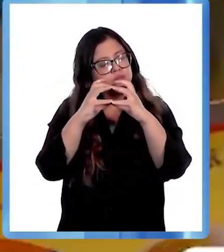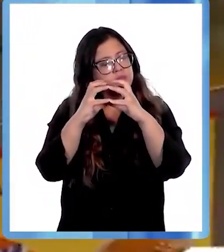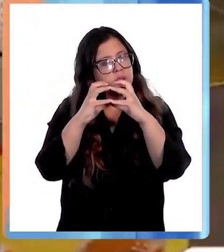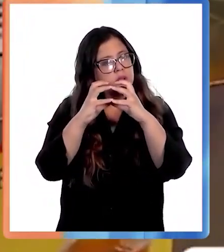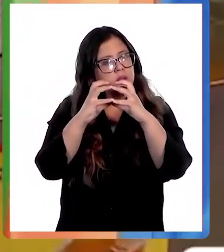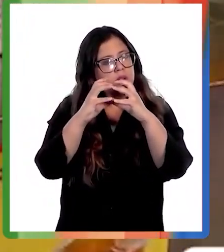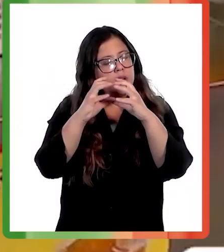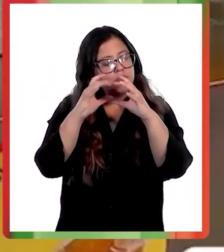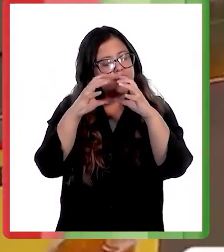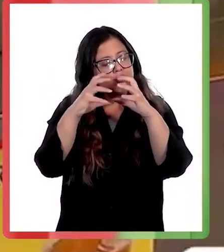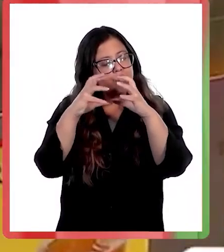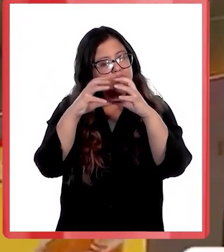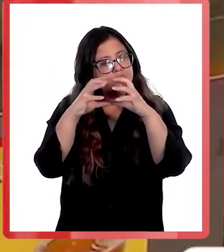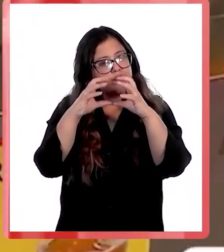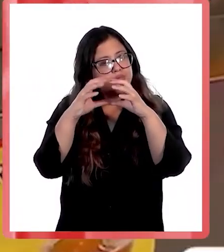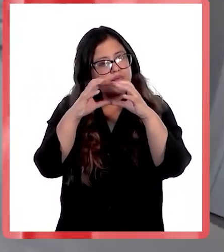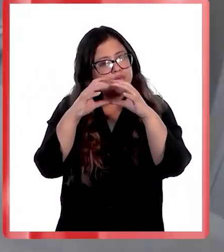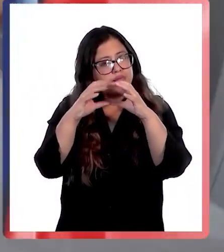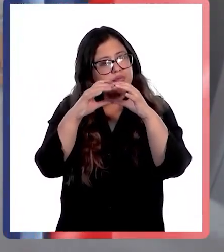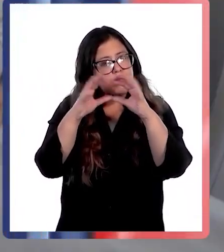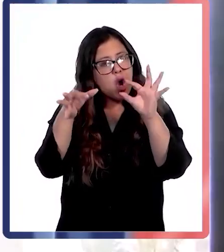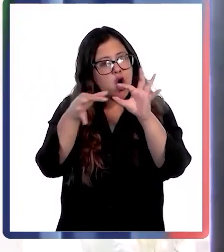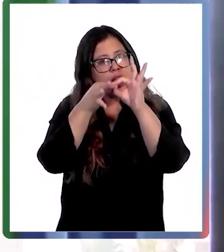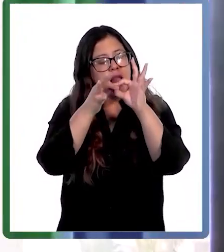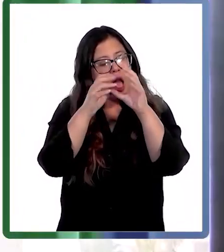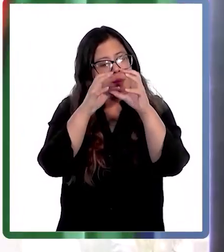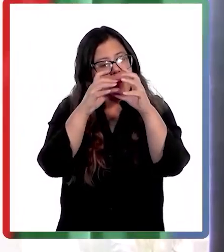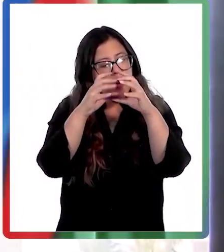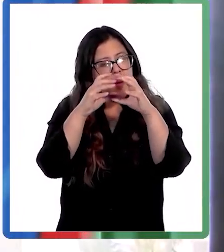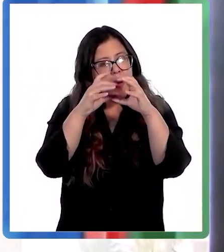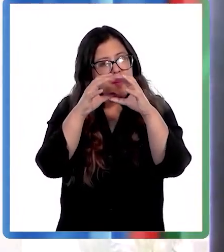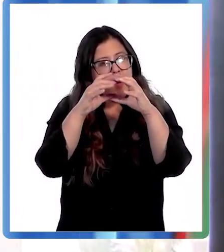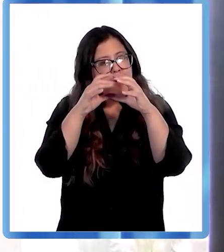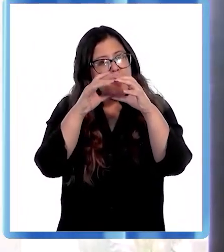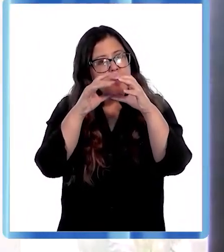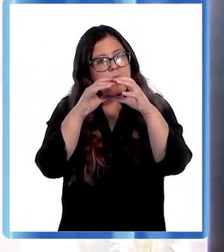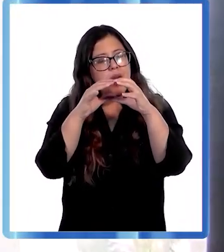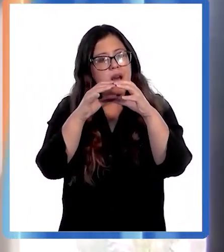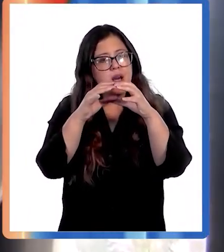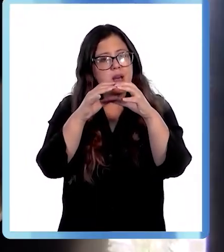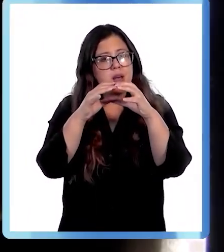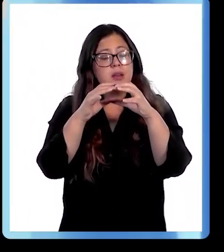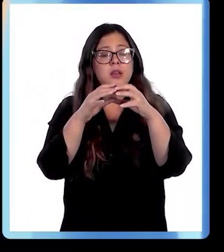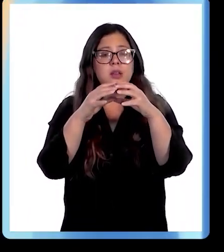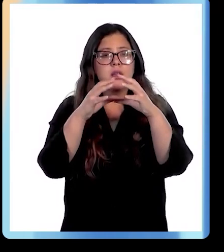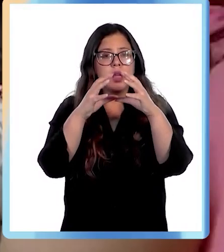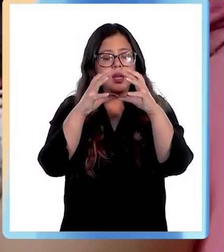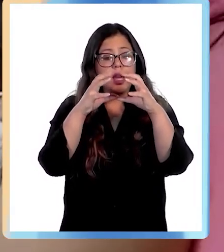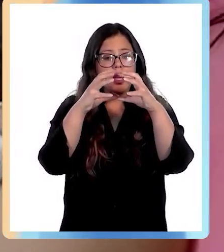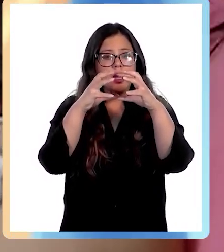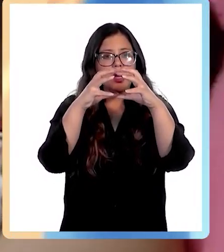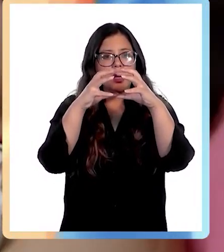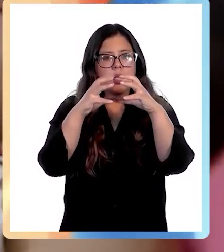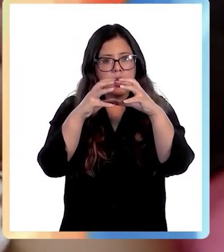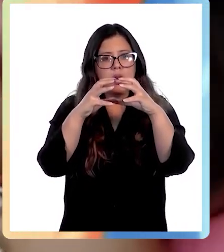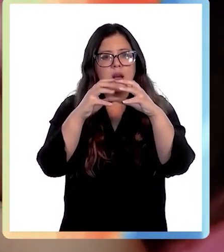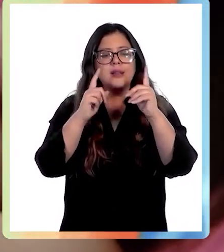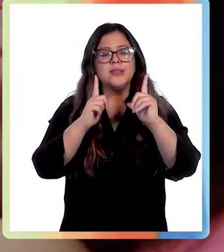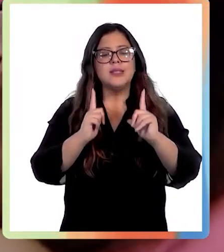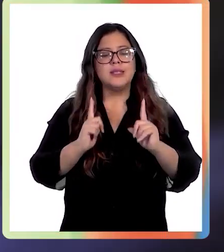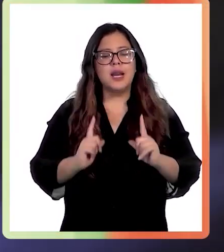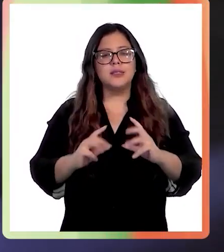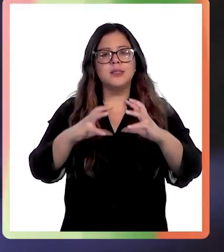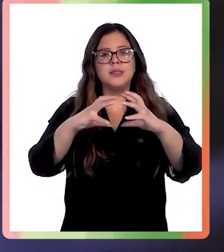estos neurotransmisores que normalmente nos inhiben, que nos tienen, que nos permiten funcionar y que hacen que